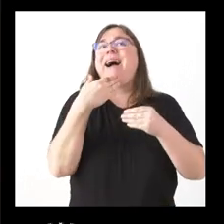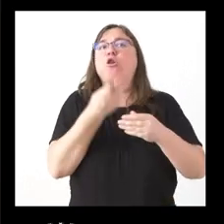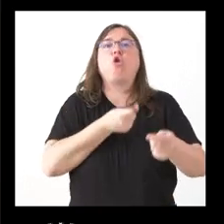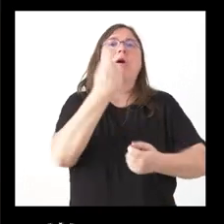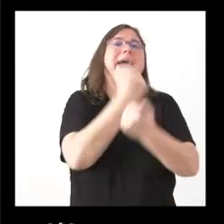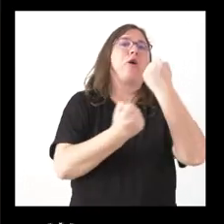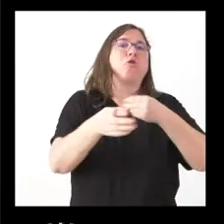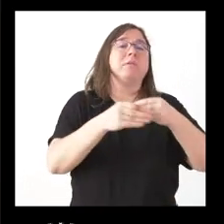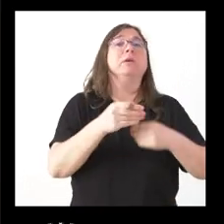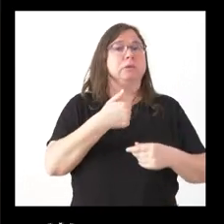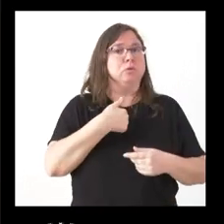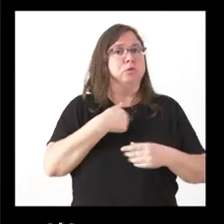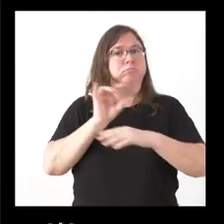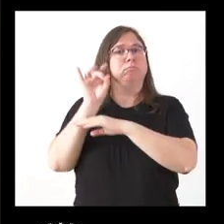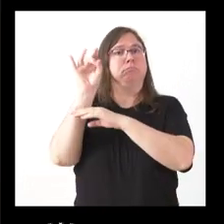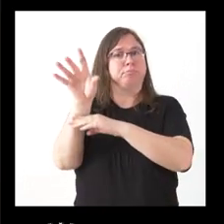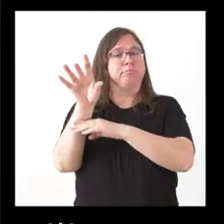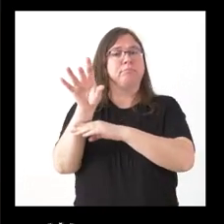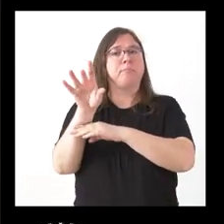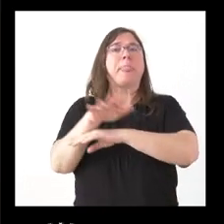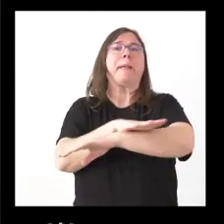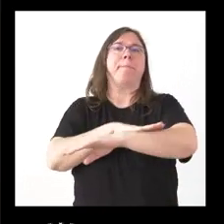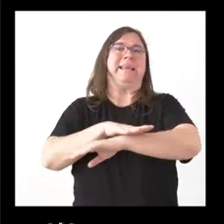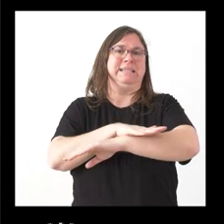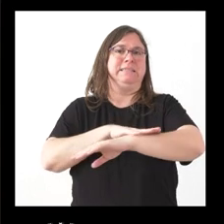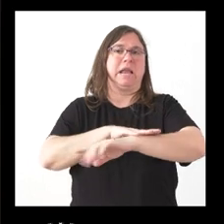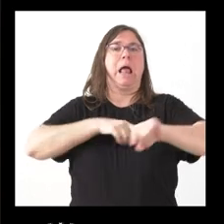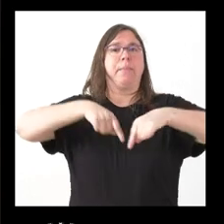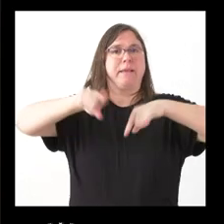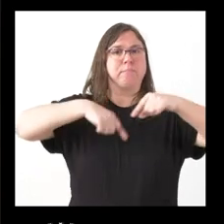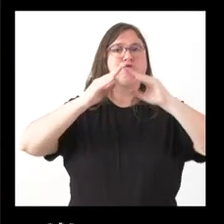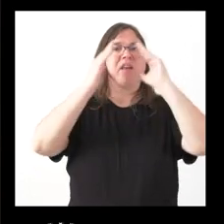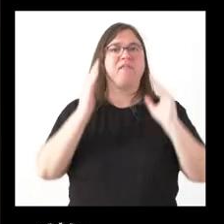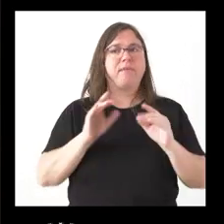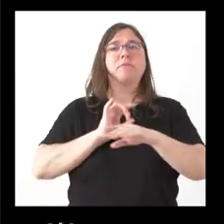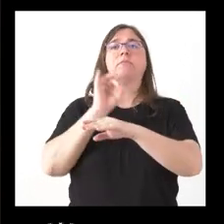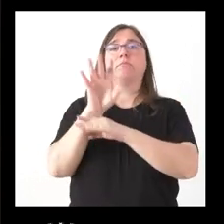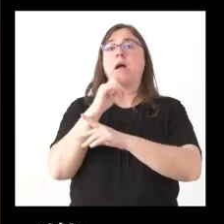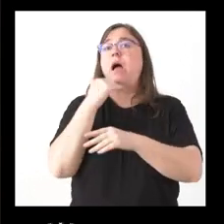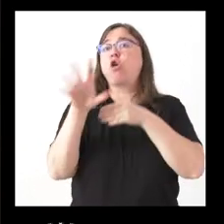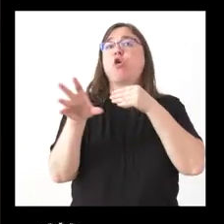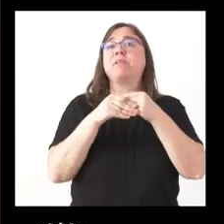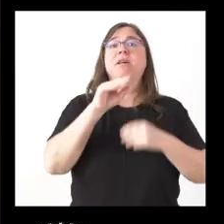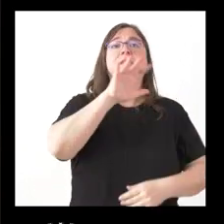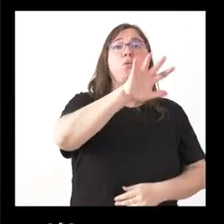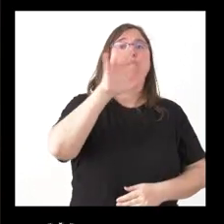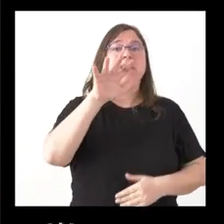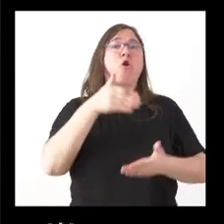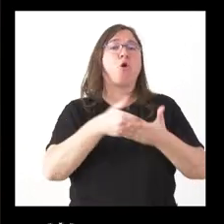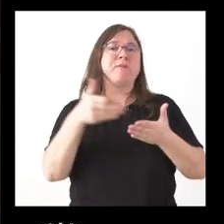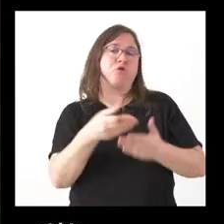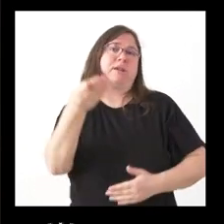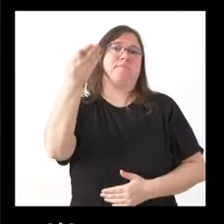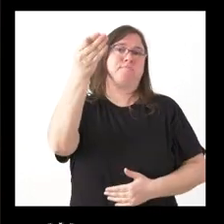hecho yo mandé una carta a la ministra de transportes y vivienda para que complementarse con 55 millones de euros